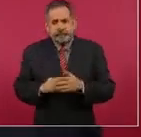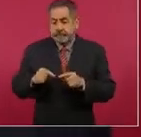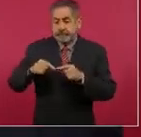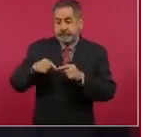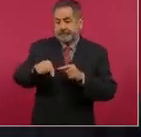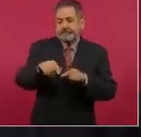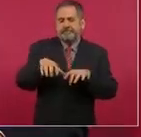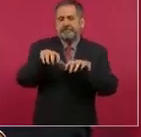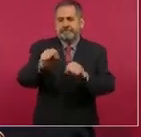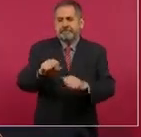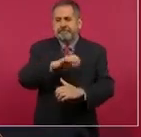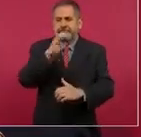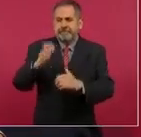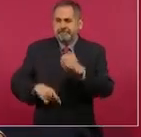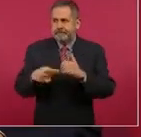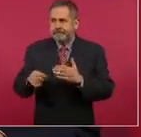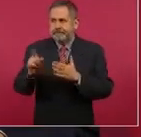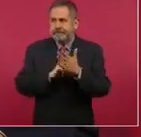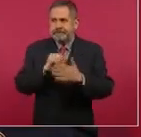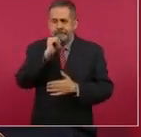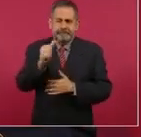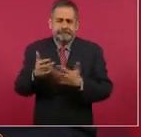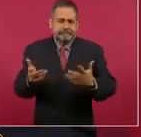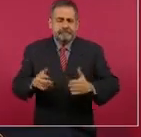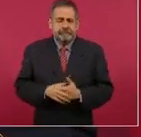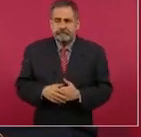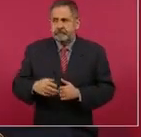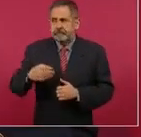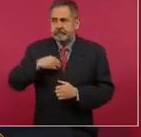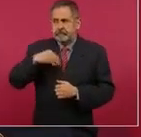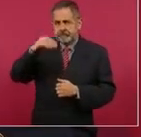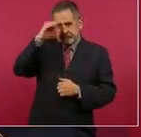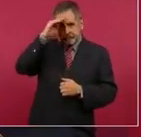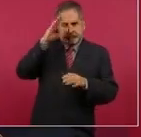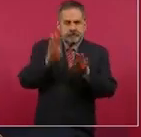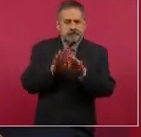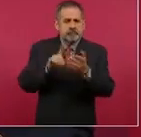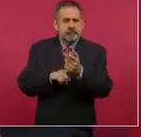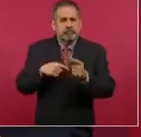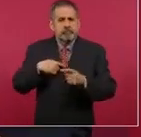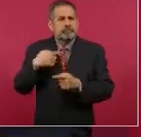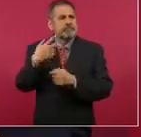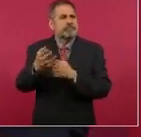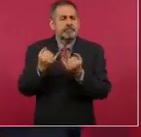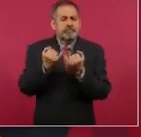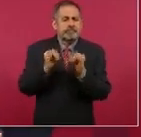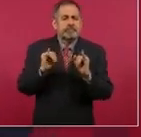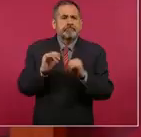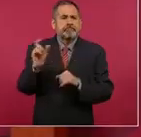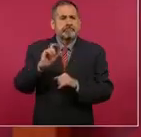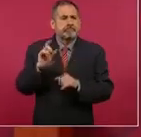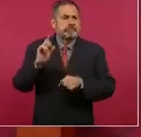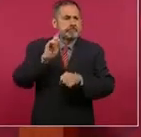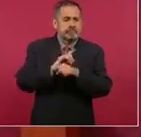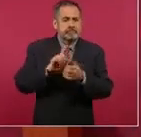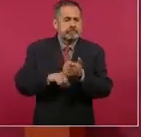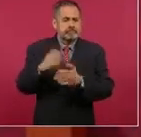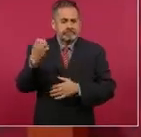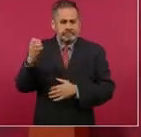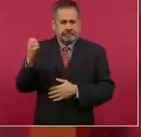la verdad, este mes. Se estaba pensando inaugurarlo en